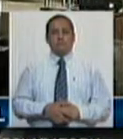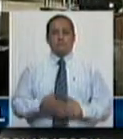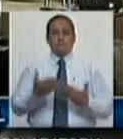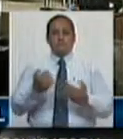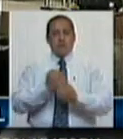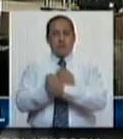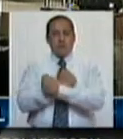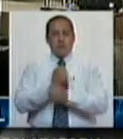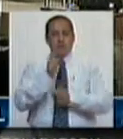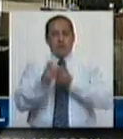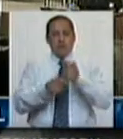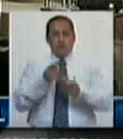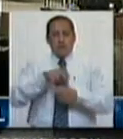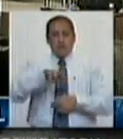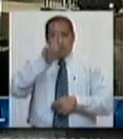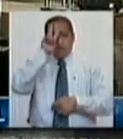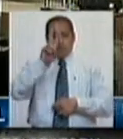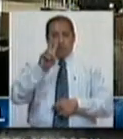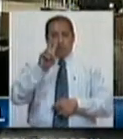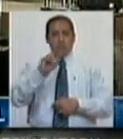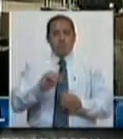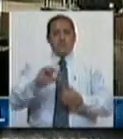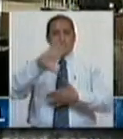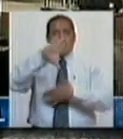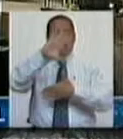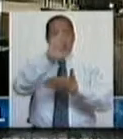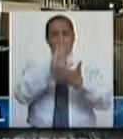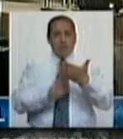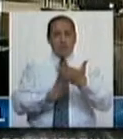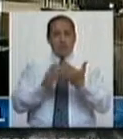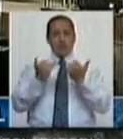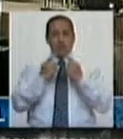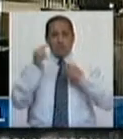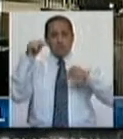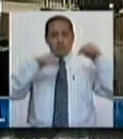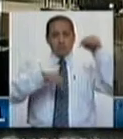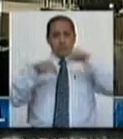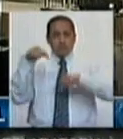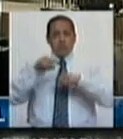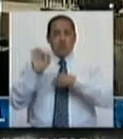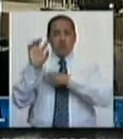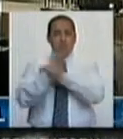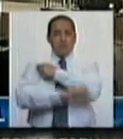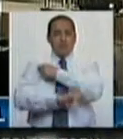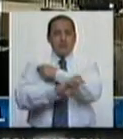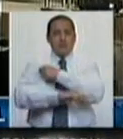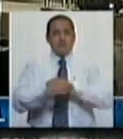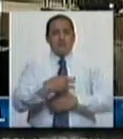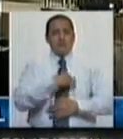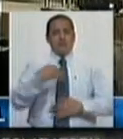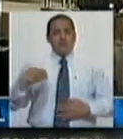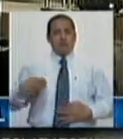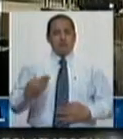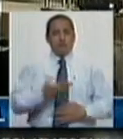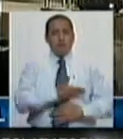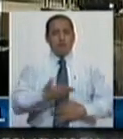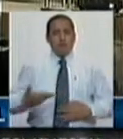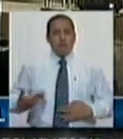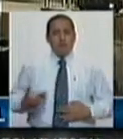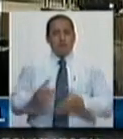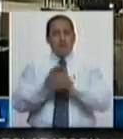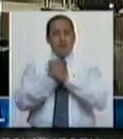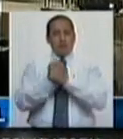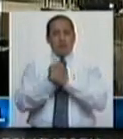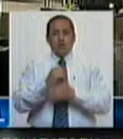Queridos compatriotas latinoamericanos, que hoy día se encuentran aquí presentes, ministros de Estado,